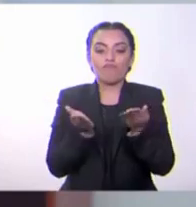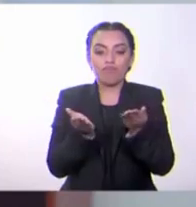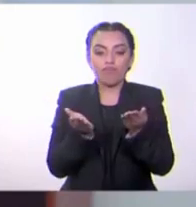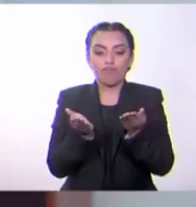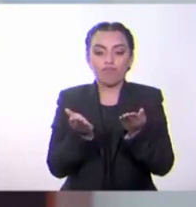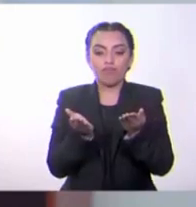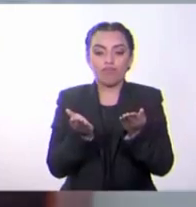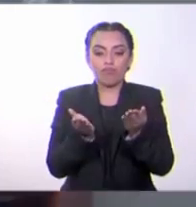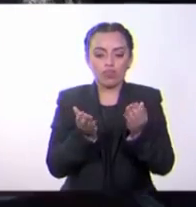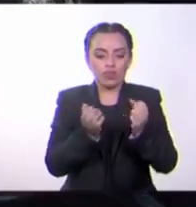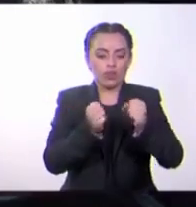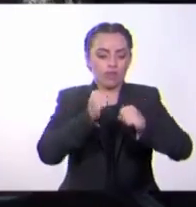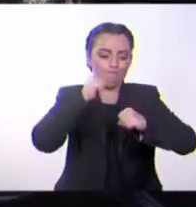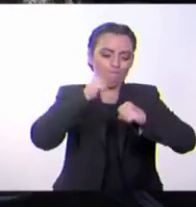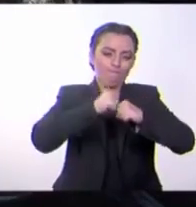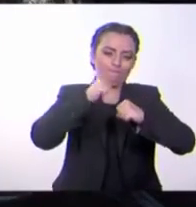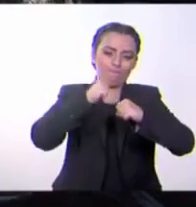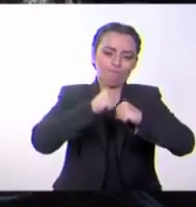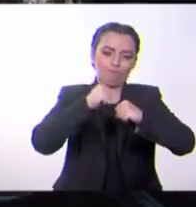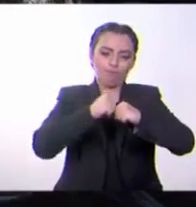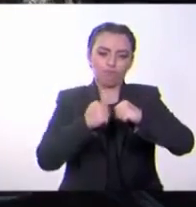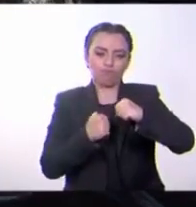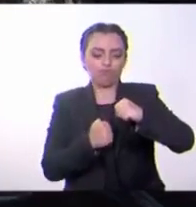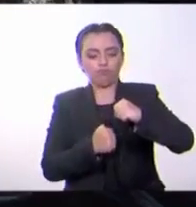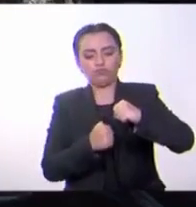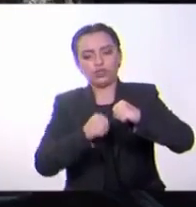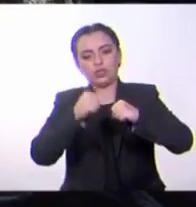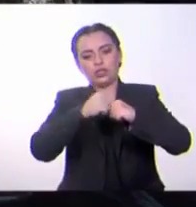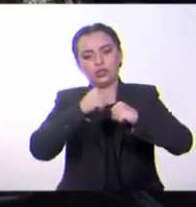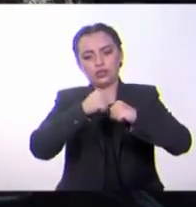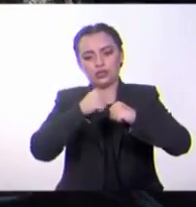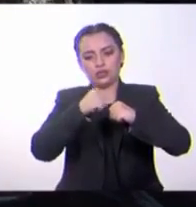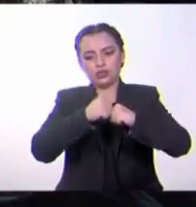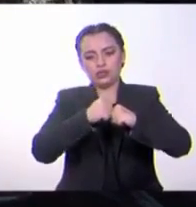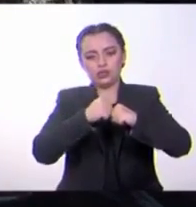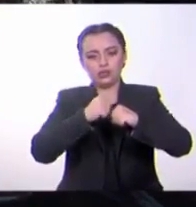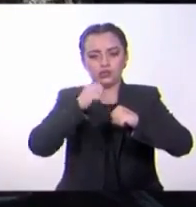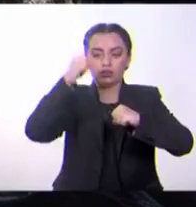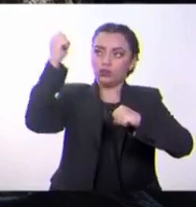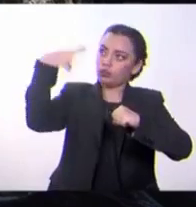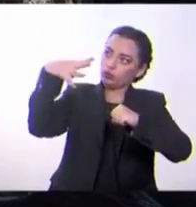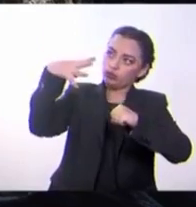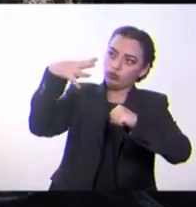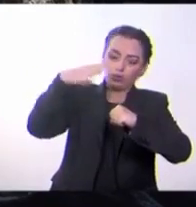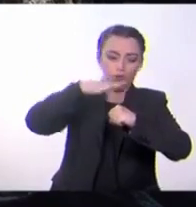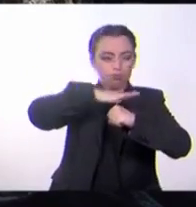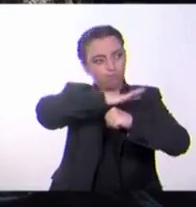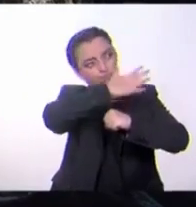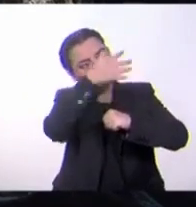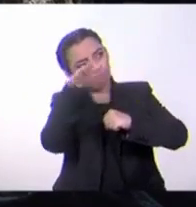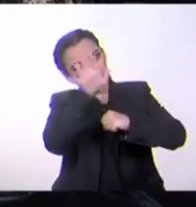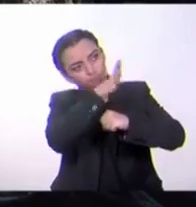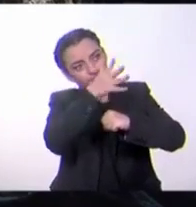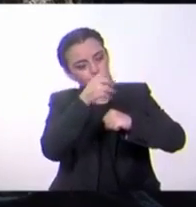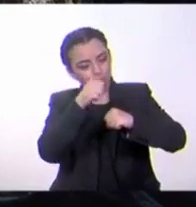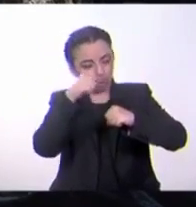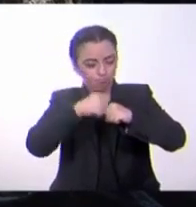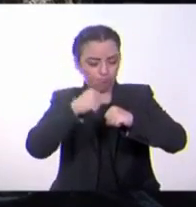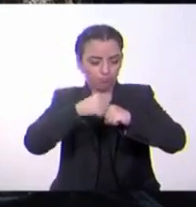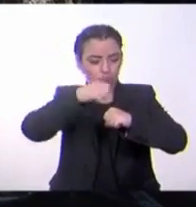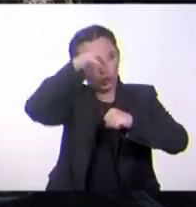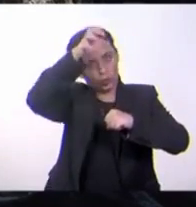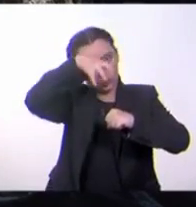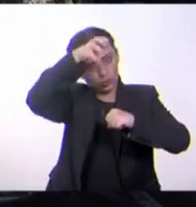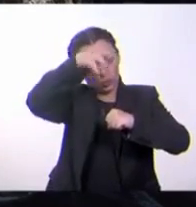las rocas. Cuando una roca está expuesta a la superficie y al entorno y al clima, la lluvia y el